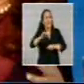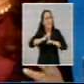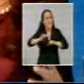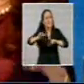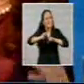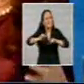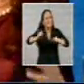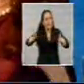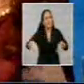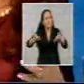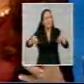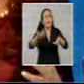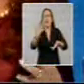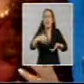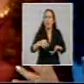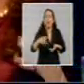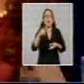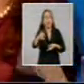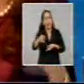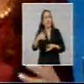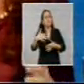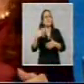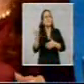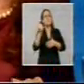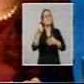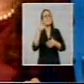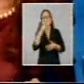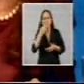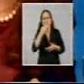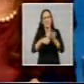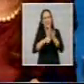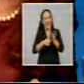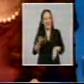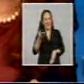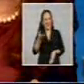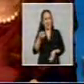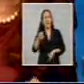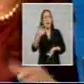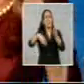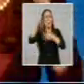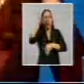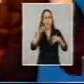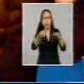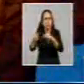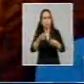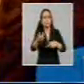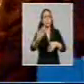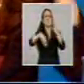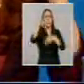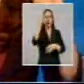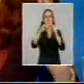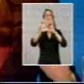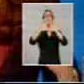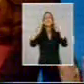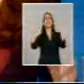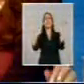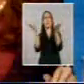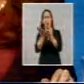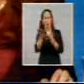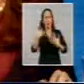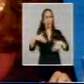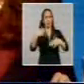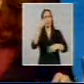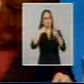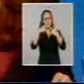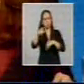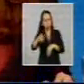intensificar la producción de carne porcina, que es la carne de mayor demanda y de mayor consumo a nivel global. Por eso he